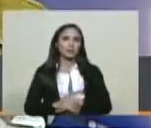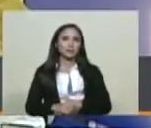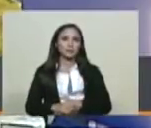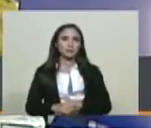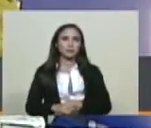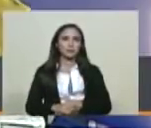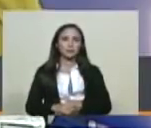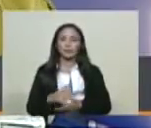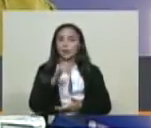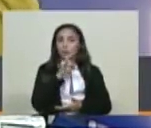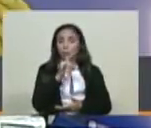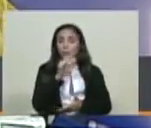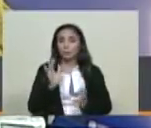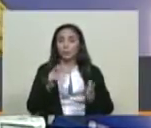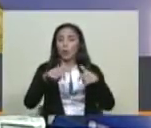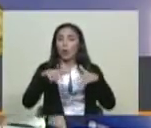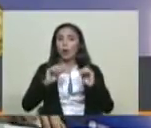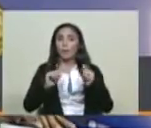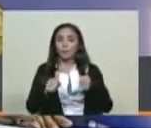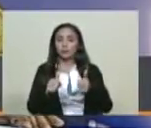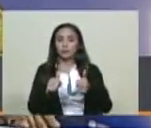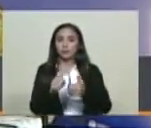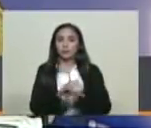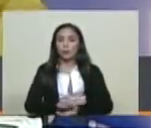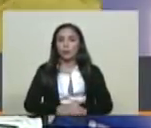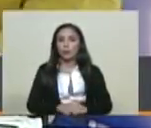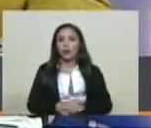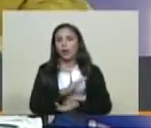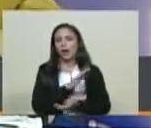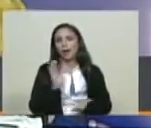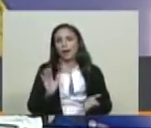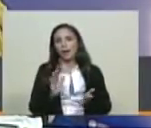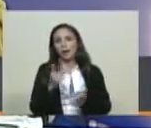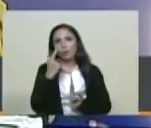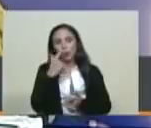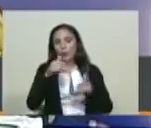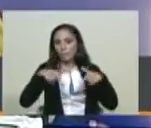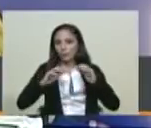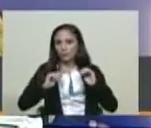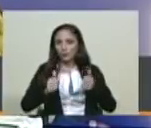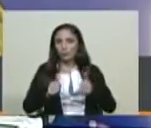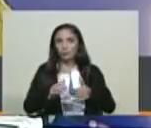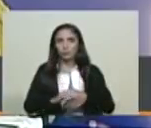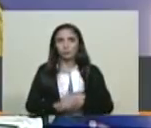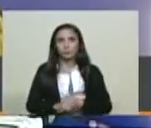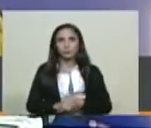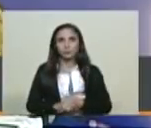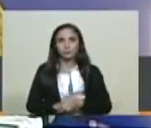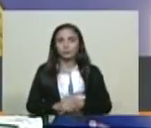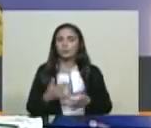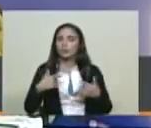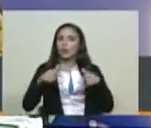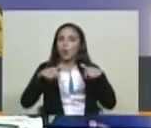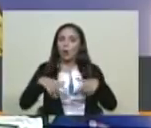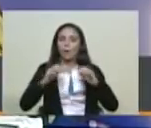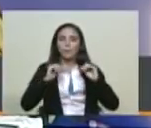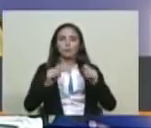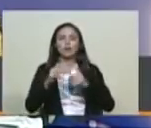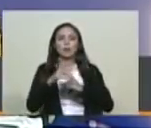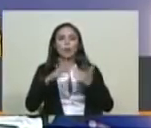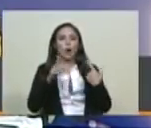de anuncios, ya saben, hoy está arrancando, a quien sintonizó tarde, hoy está arrancando la jornada de